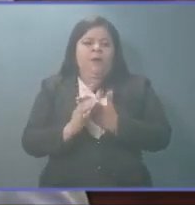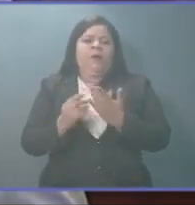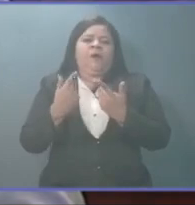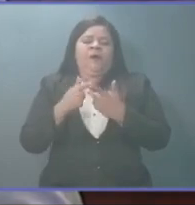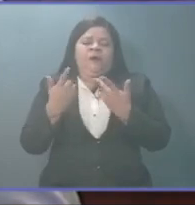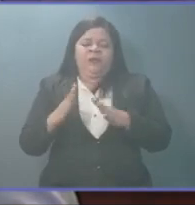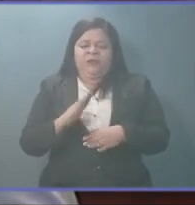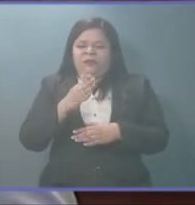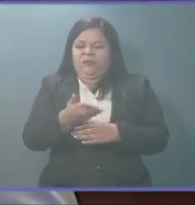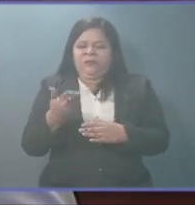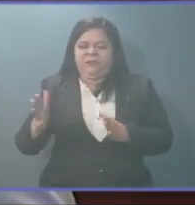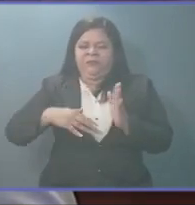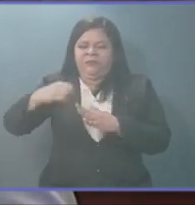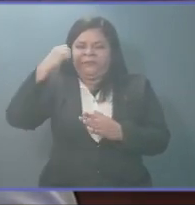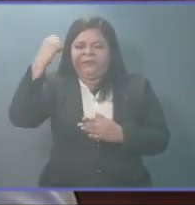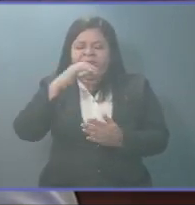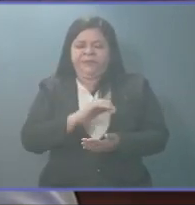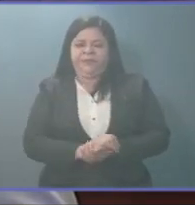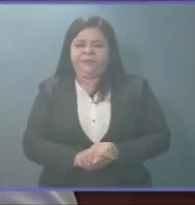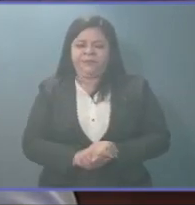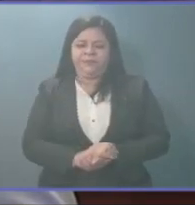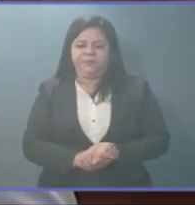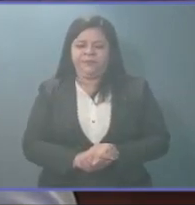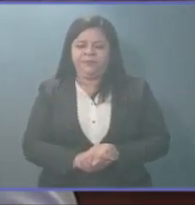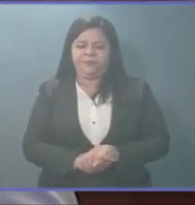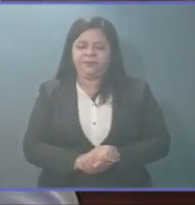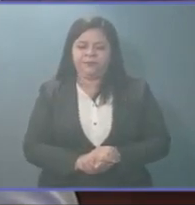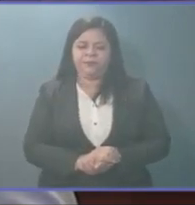en los ejes principales de la gestión.